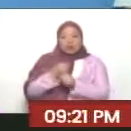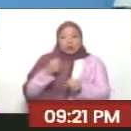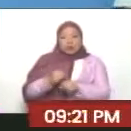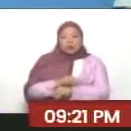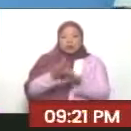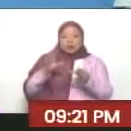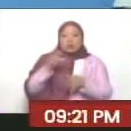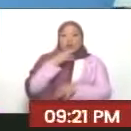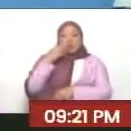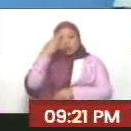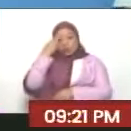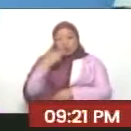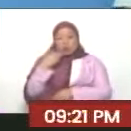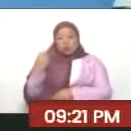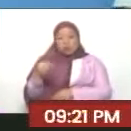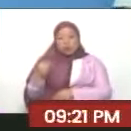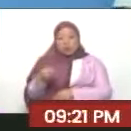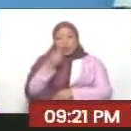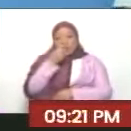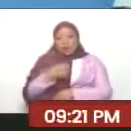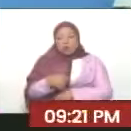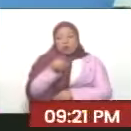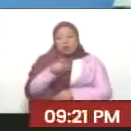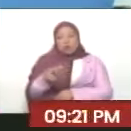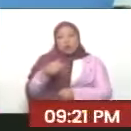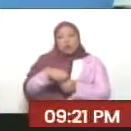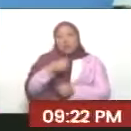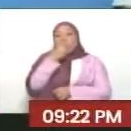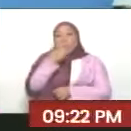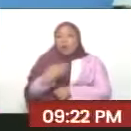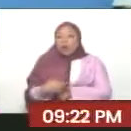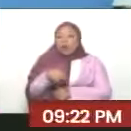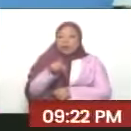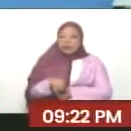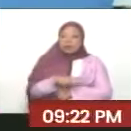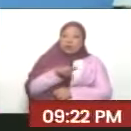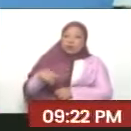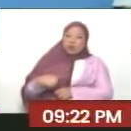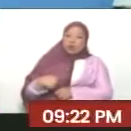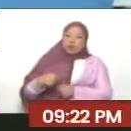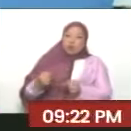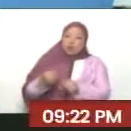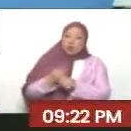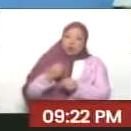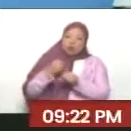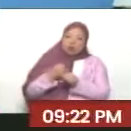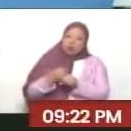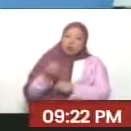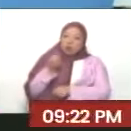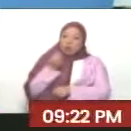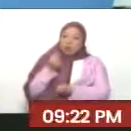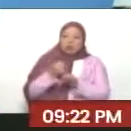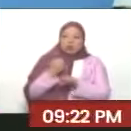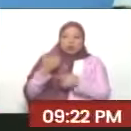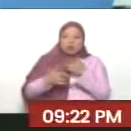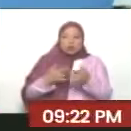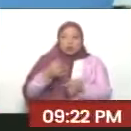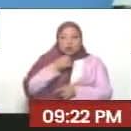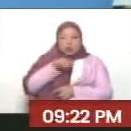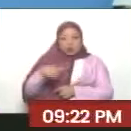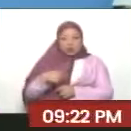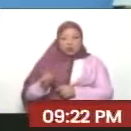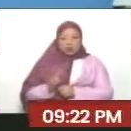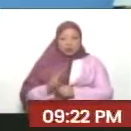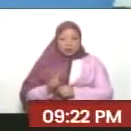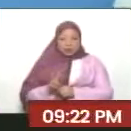la ciudad de los teques es una ciudad de gente buena, gente bondadosa, y que también nuestra contribución gastronómica fortalece la identidad de nuestro